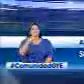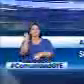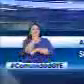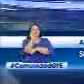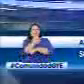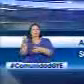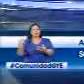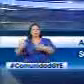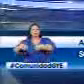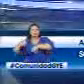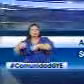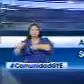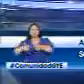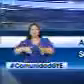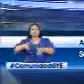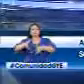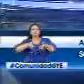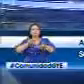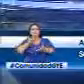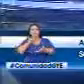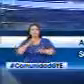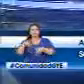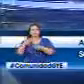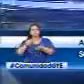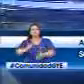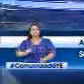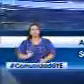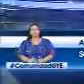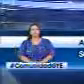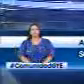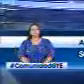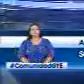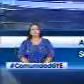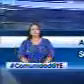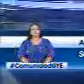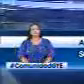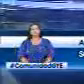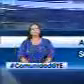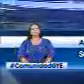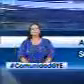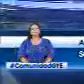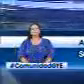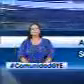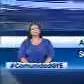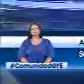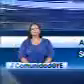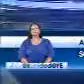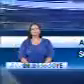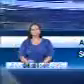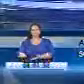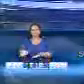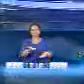menos conducir una motocicleta Pero más adelante les vamos a detallar esa información que se está generando acá en este punto de la ciudad tienen más